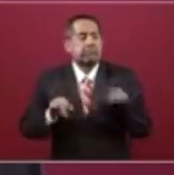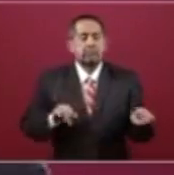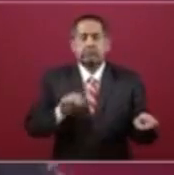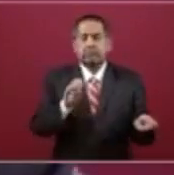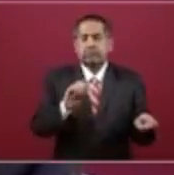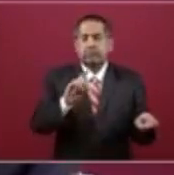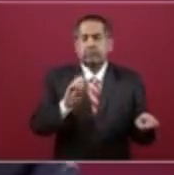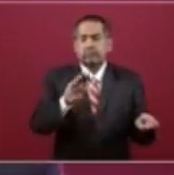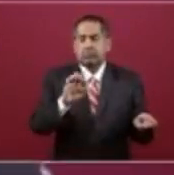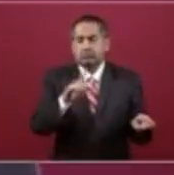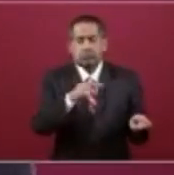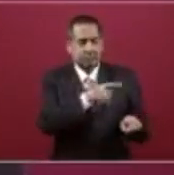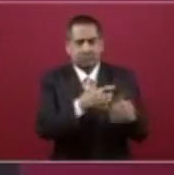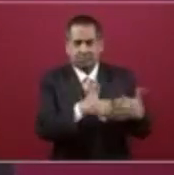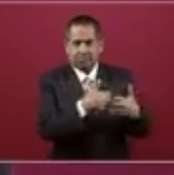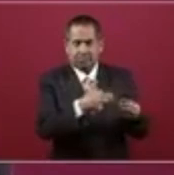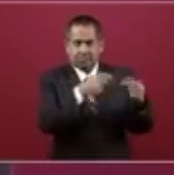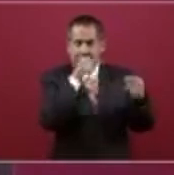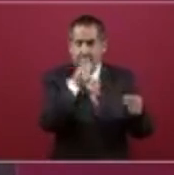Una empresa.